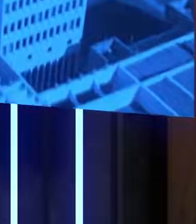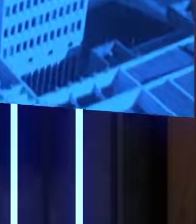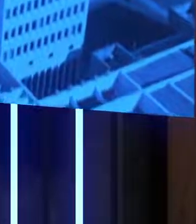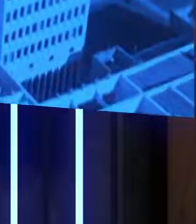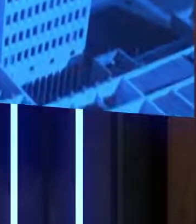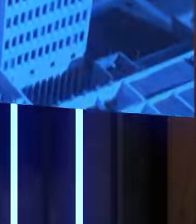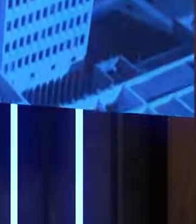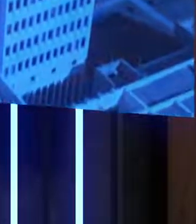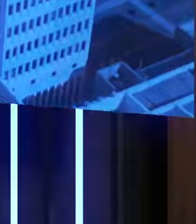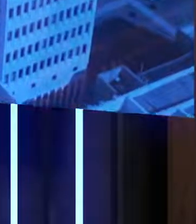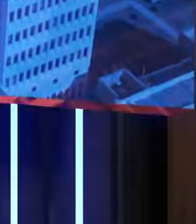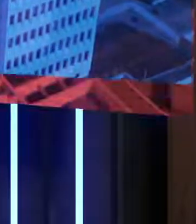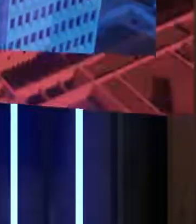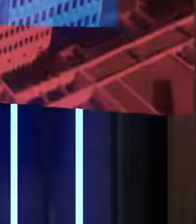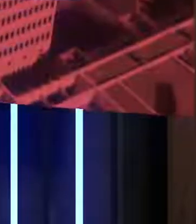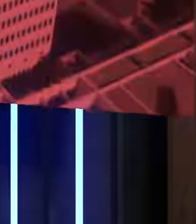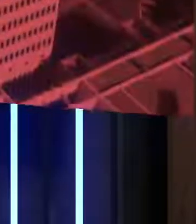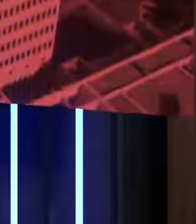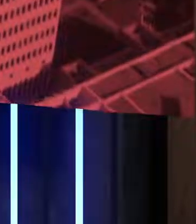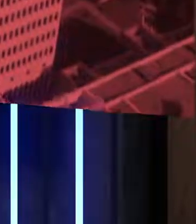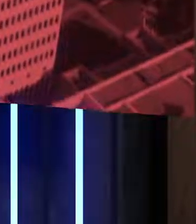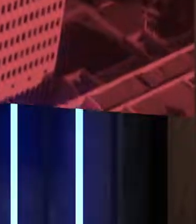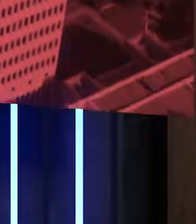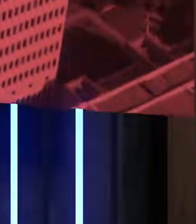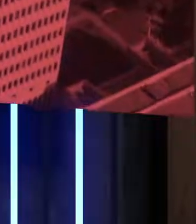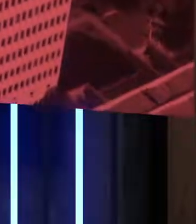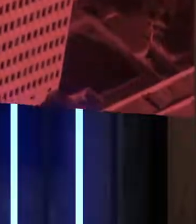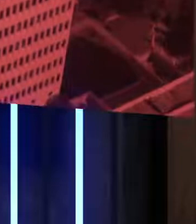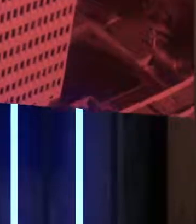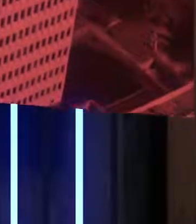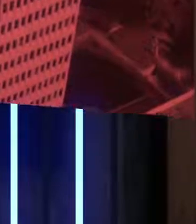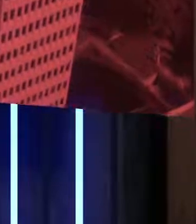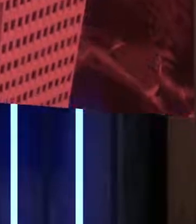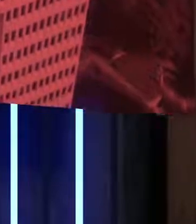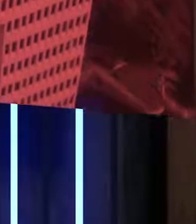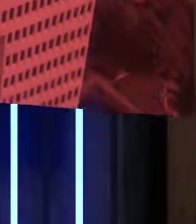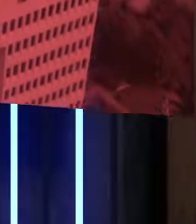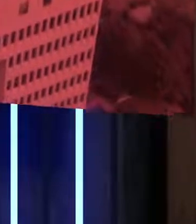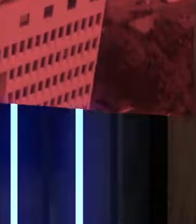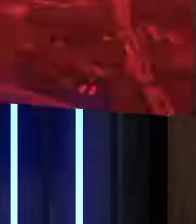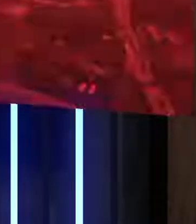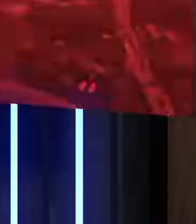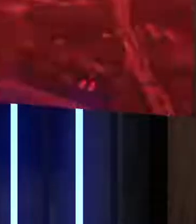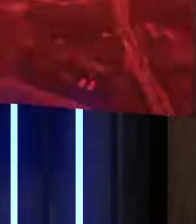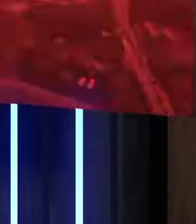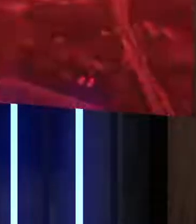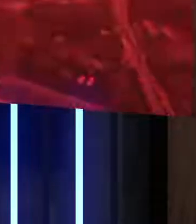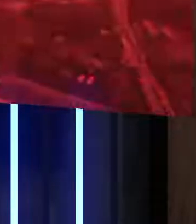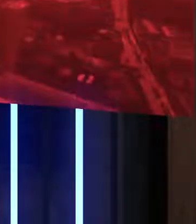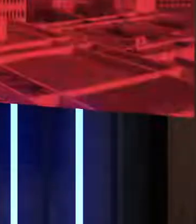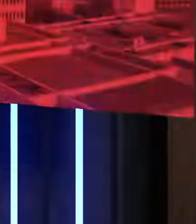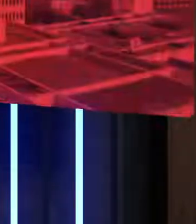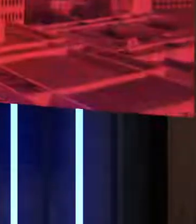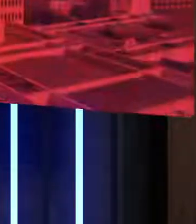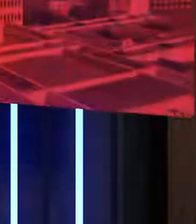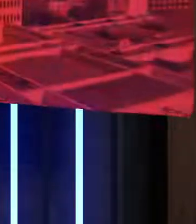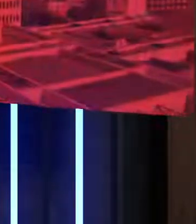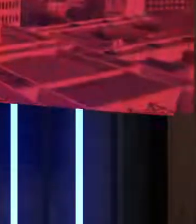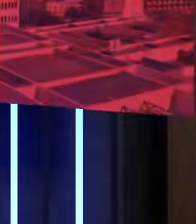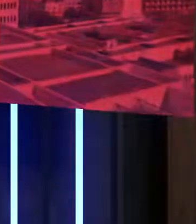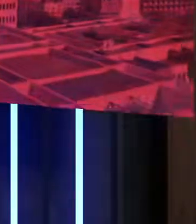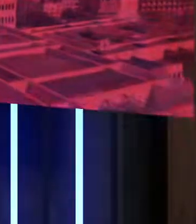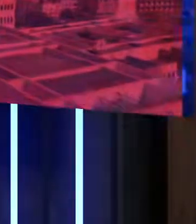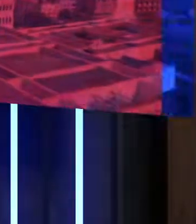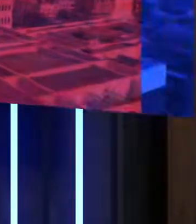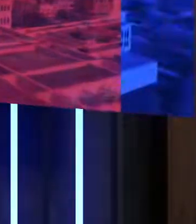con cargo a la partida presupuestaria del Ministerio de Economía. No obstante, el Ministerio de Hacienda, con cargo a la partida presupuestaria del Tesoro Público,